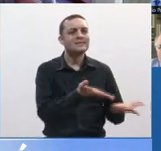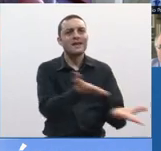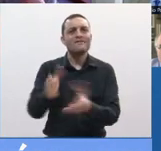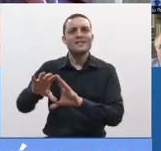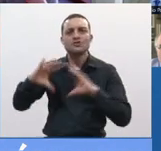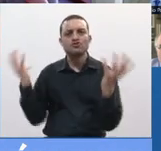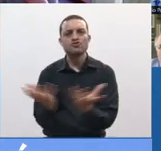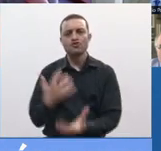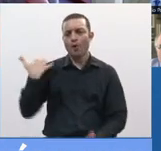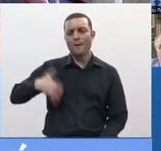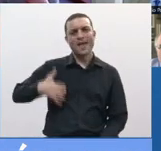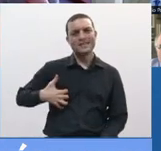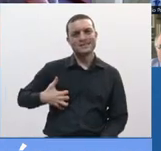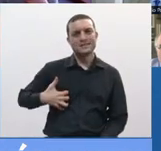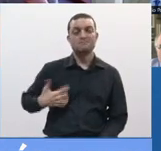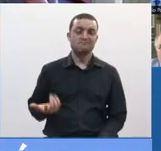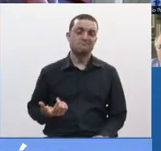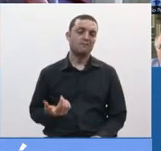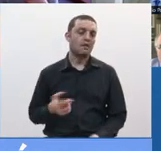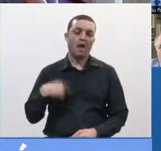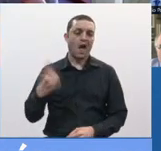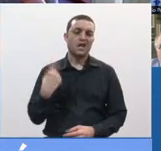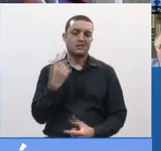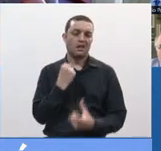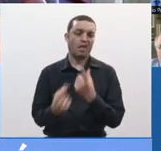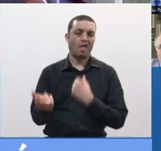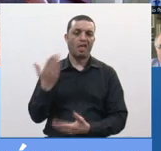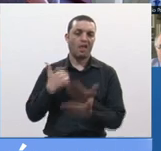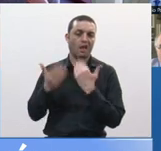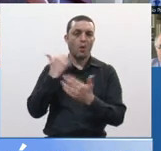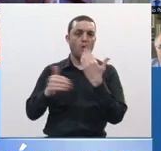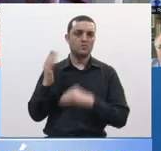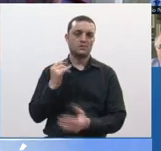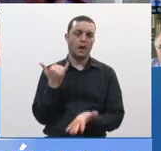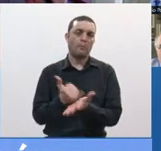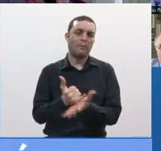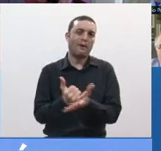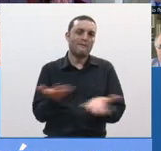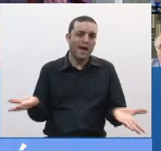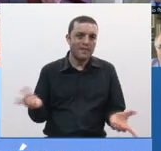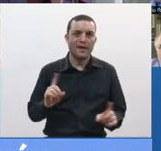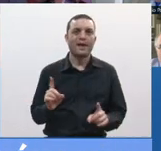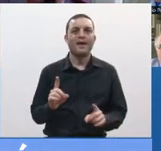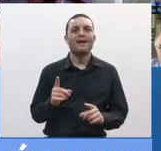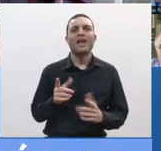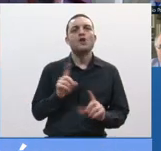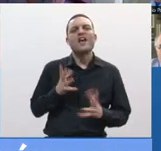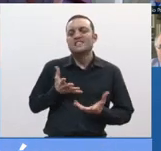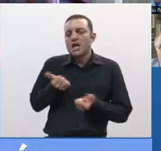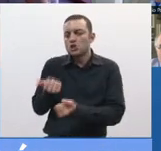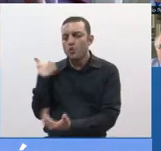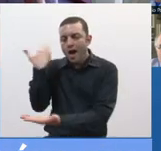Entonces, bueno, vienen con estas excusas que realmente, en vez de dar fuerza a la